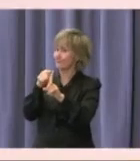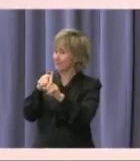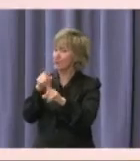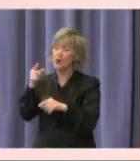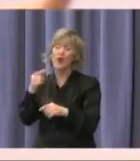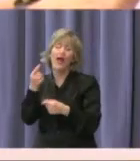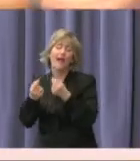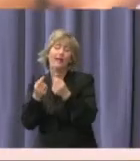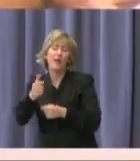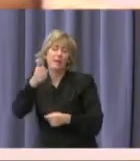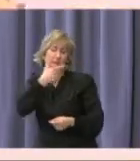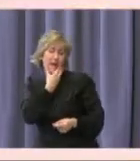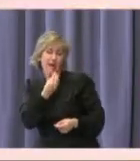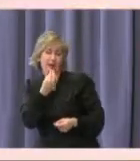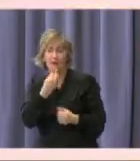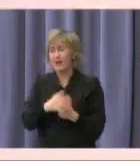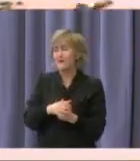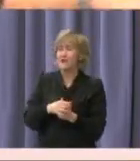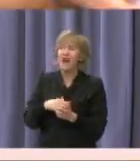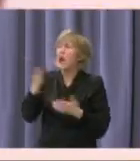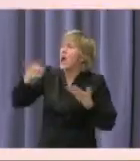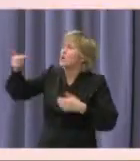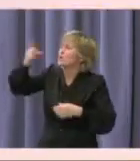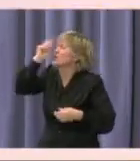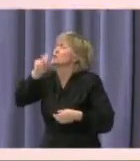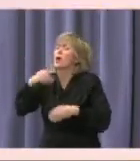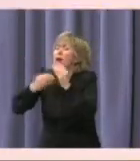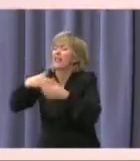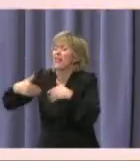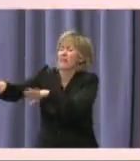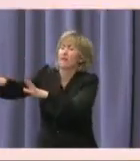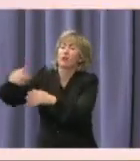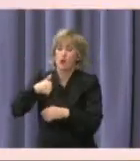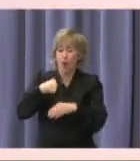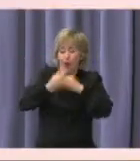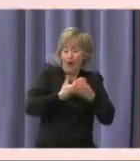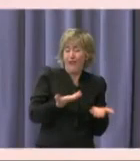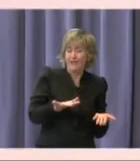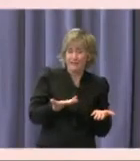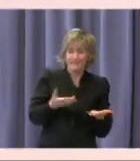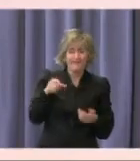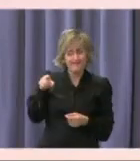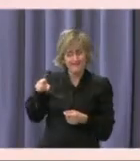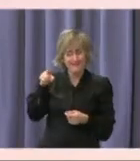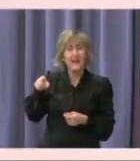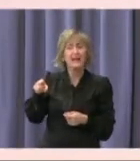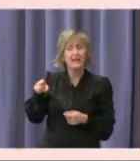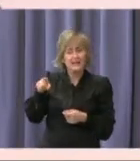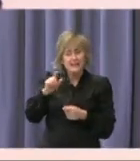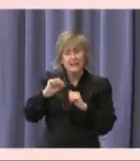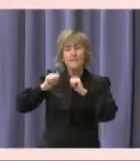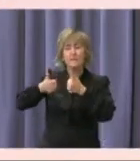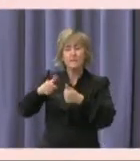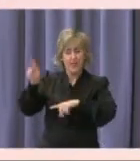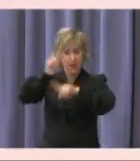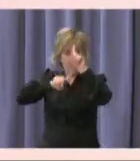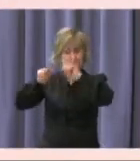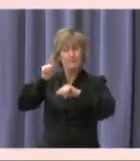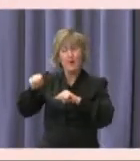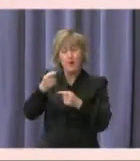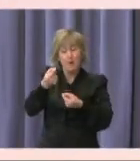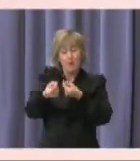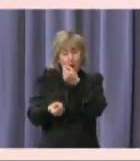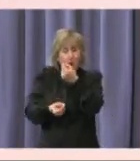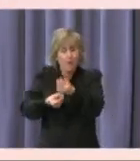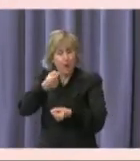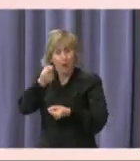guapa, inútil, es que tú no sabes hacer, déjalo que yo ya lo hago, ¿vale? Ahí empieza ya el lenguaje. Esto va subiendo en intensidad y acabamos